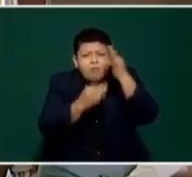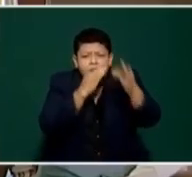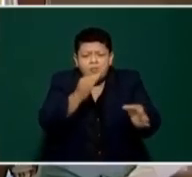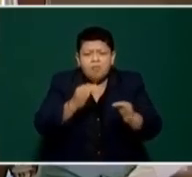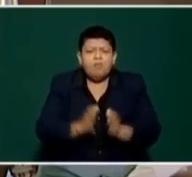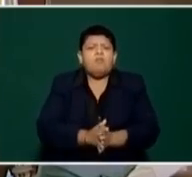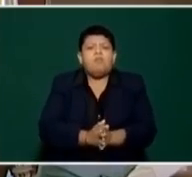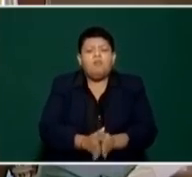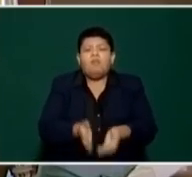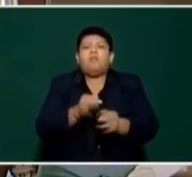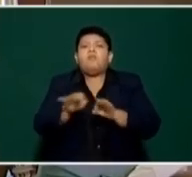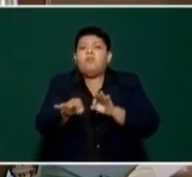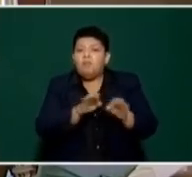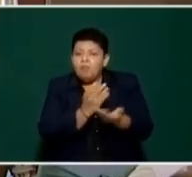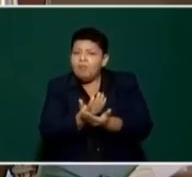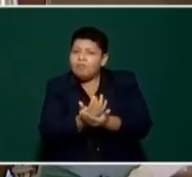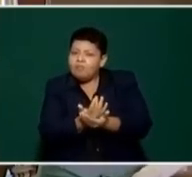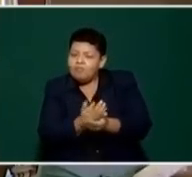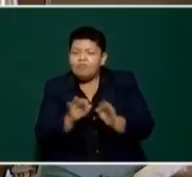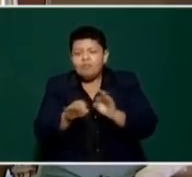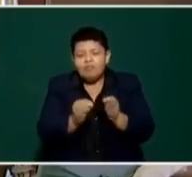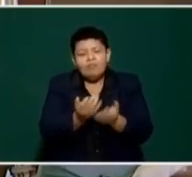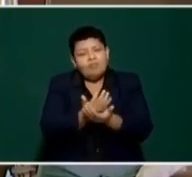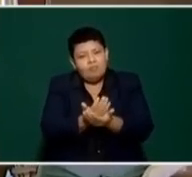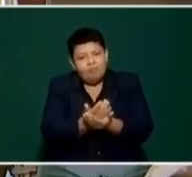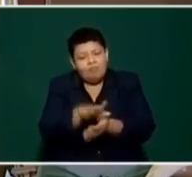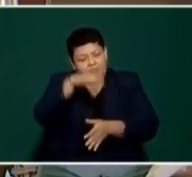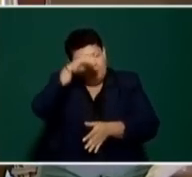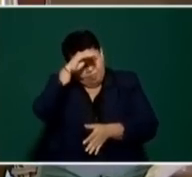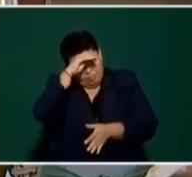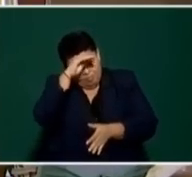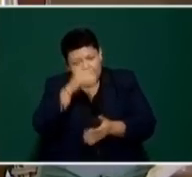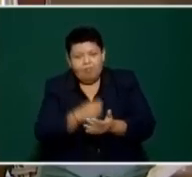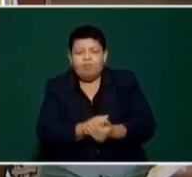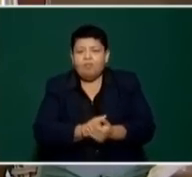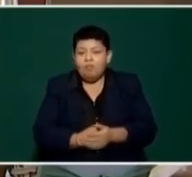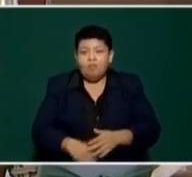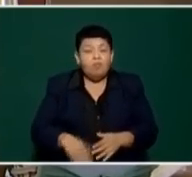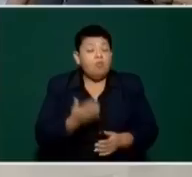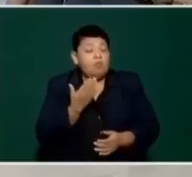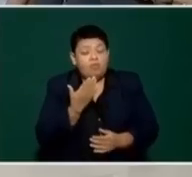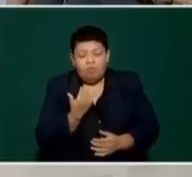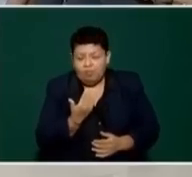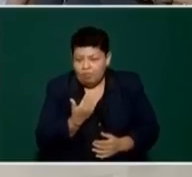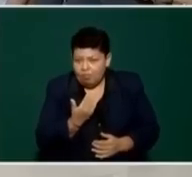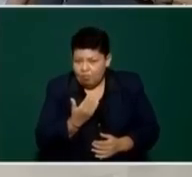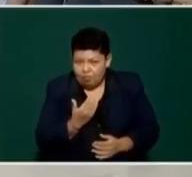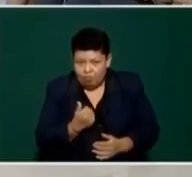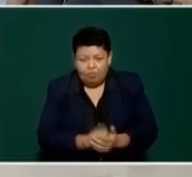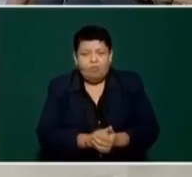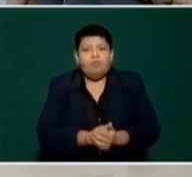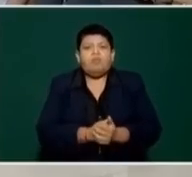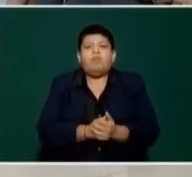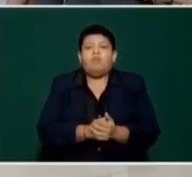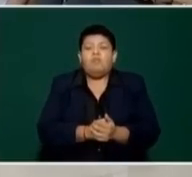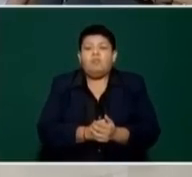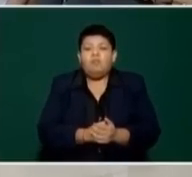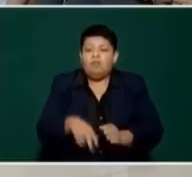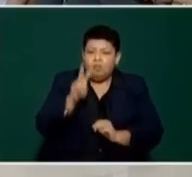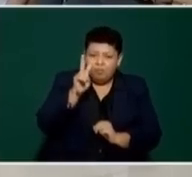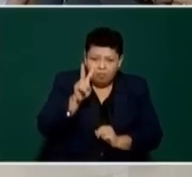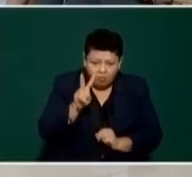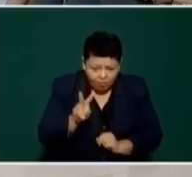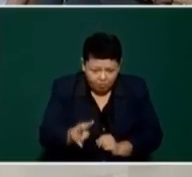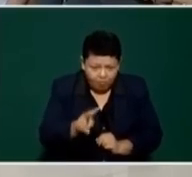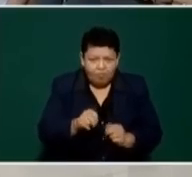cuando dicen, estamos analizándola, estamos estudiándola. Entonces, no tenemos un diagnóstico real